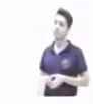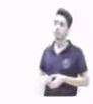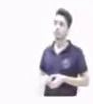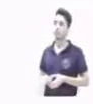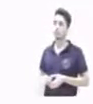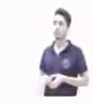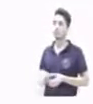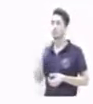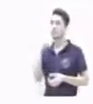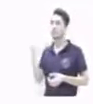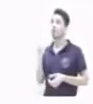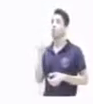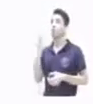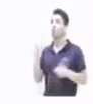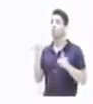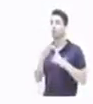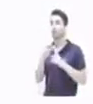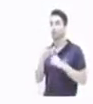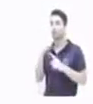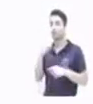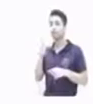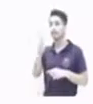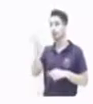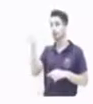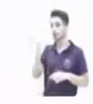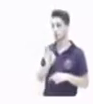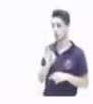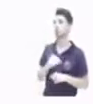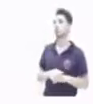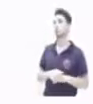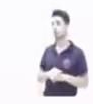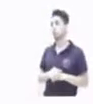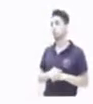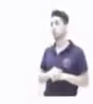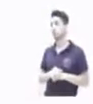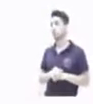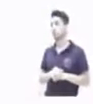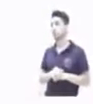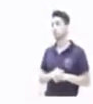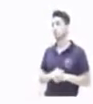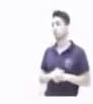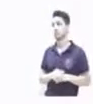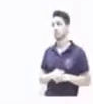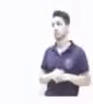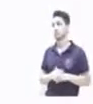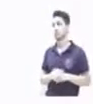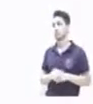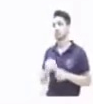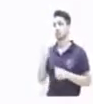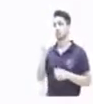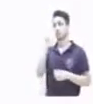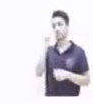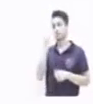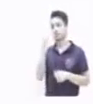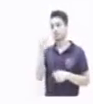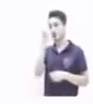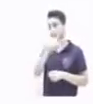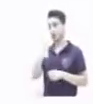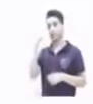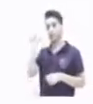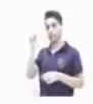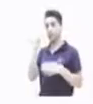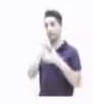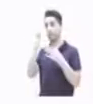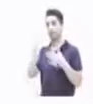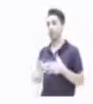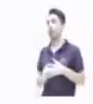vale r? Sería cuántas voy a tomar, se van a escoger, dice, 2 letras. Entonces sería 2. Entonces,